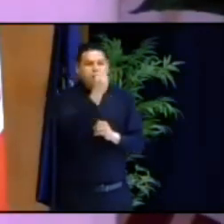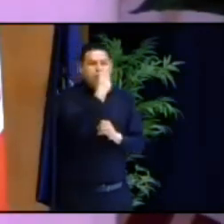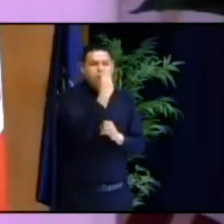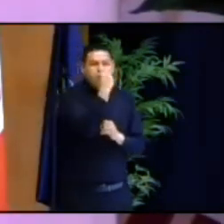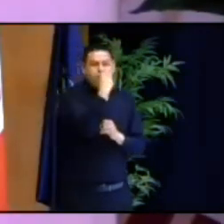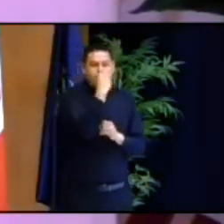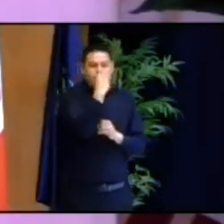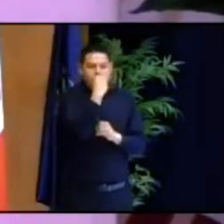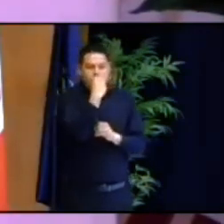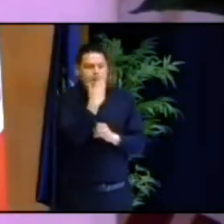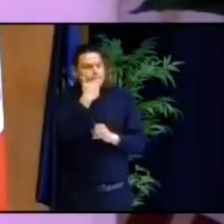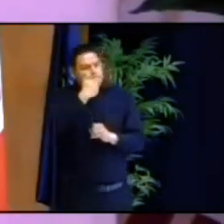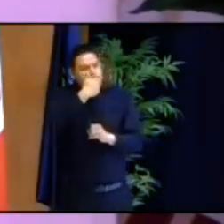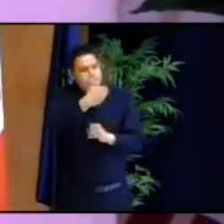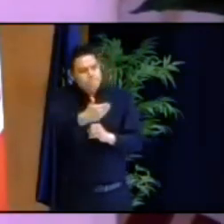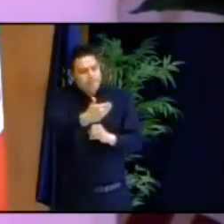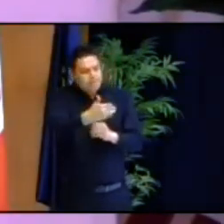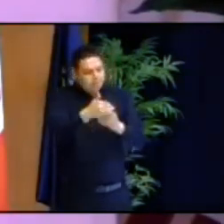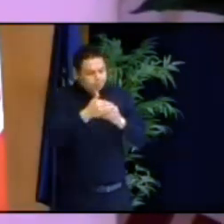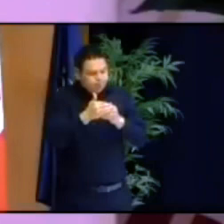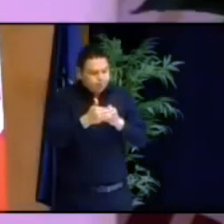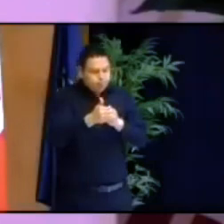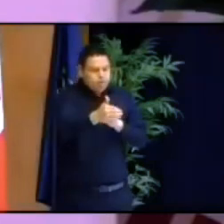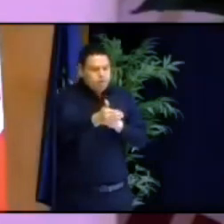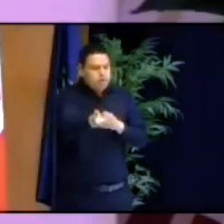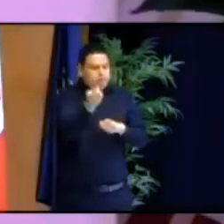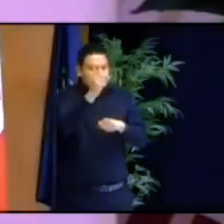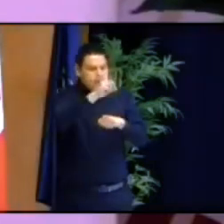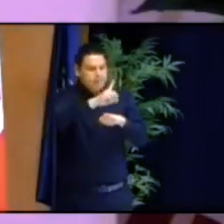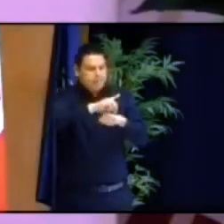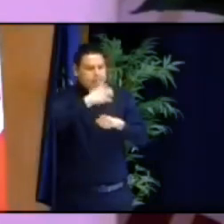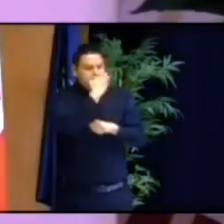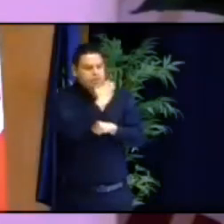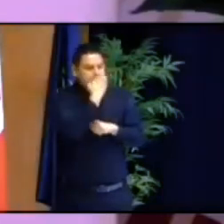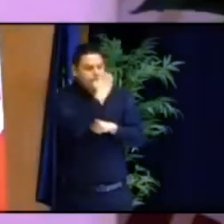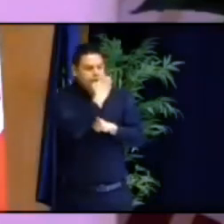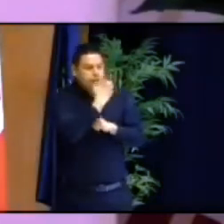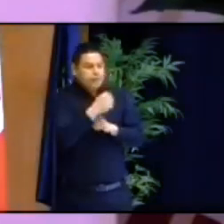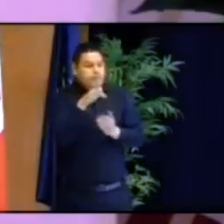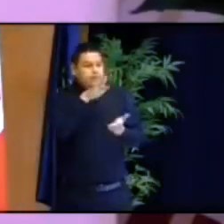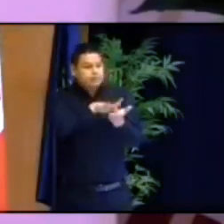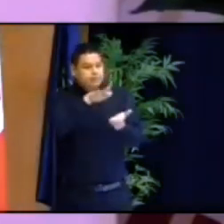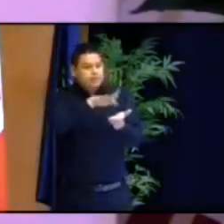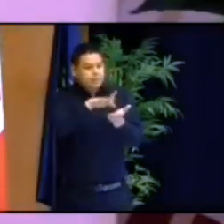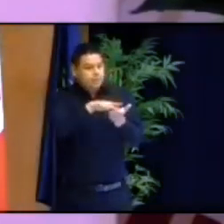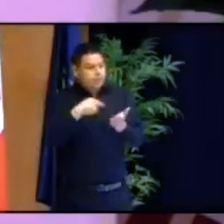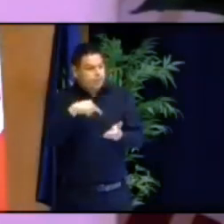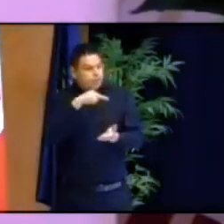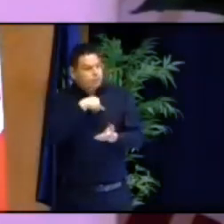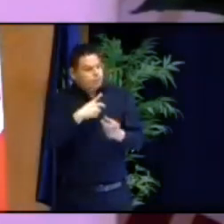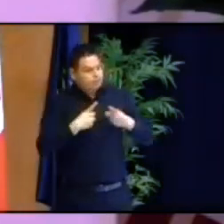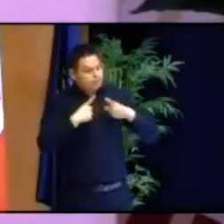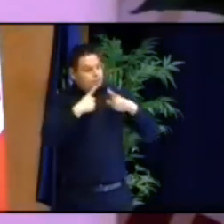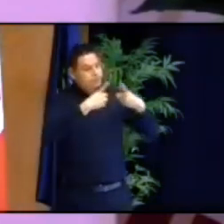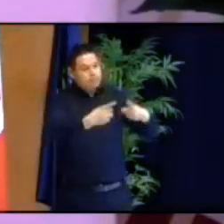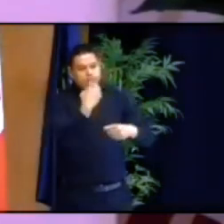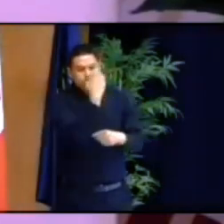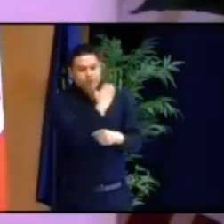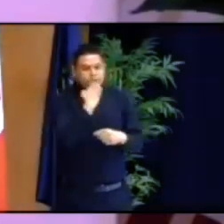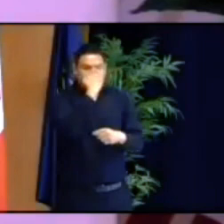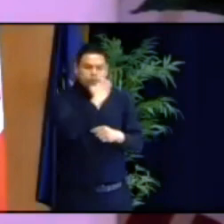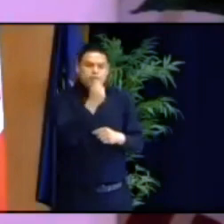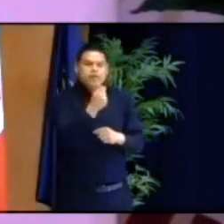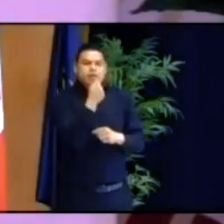menos nutritivo a lo largo del día. Así que ese es el apoyo que damos a las escuelas públicas, a